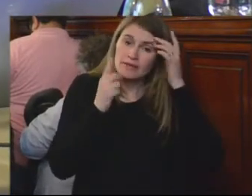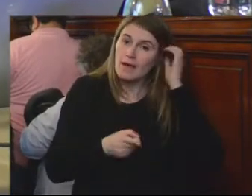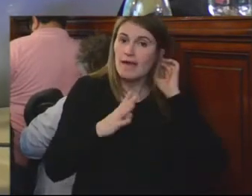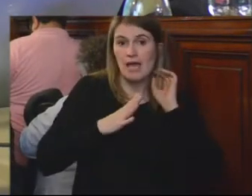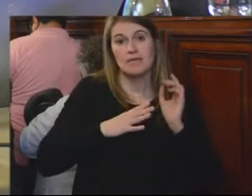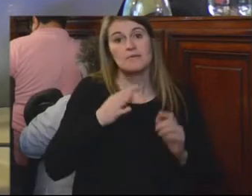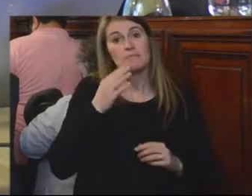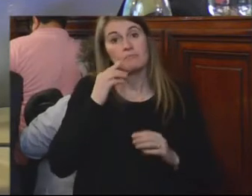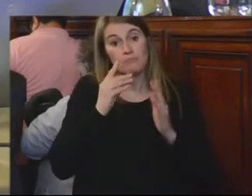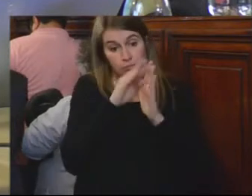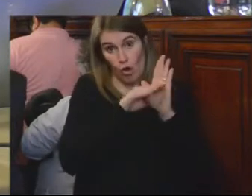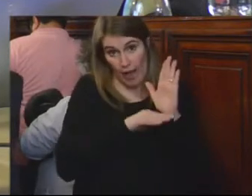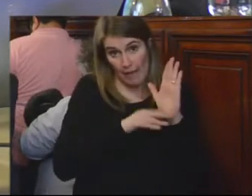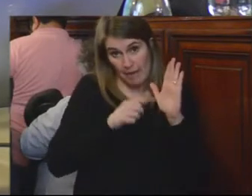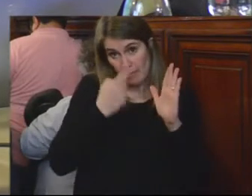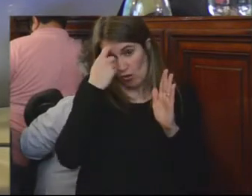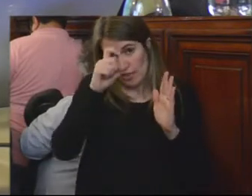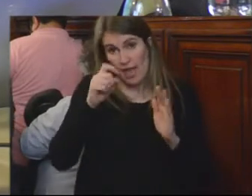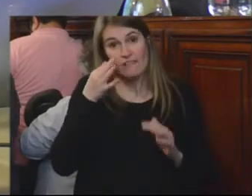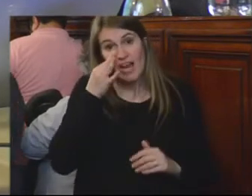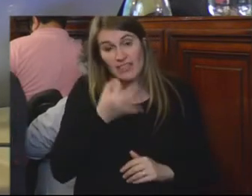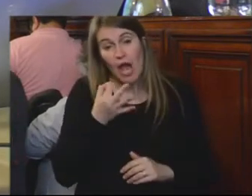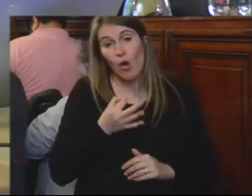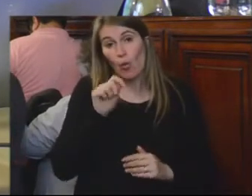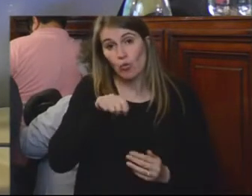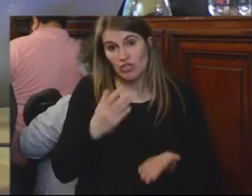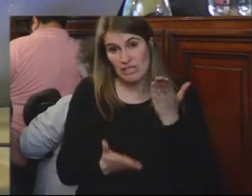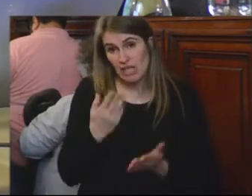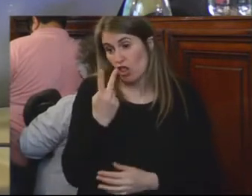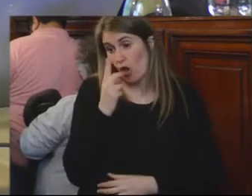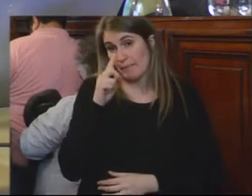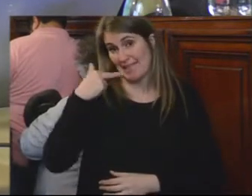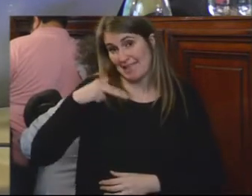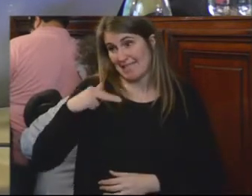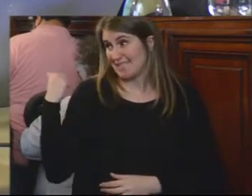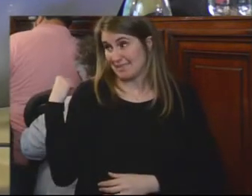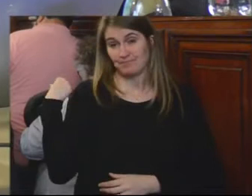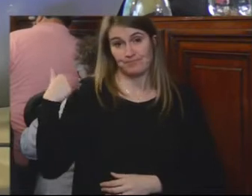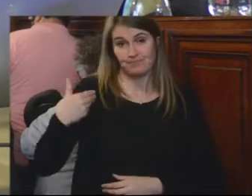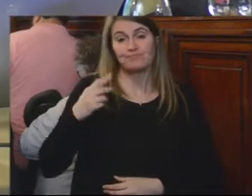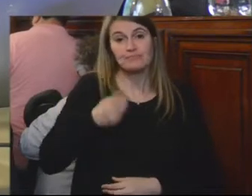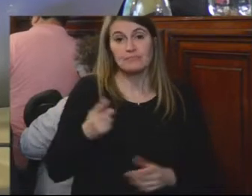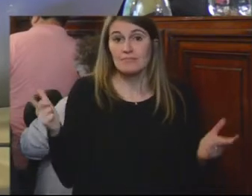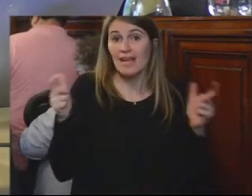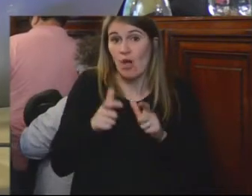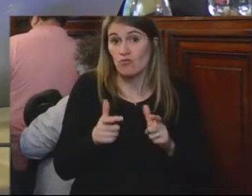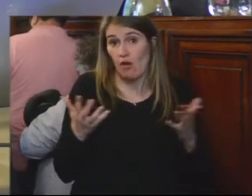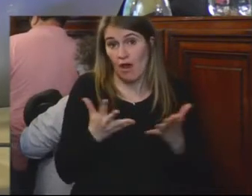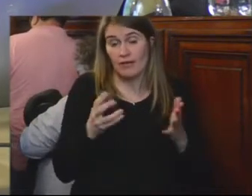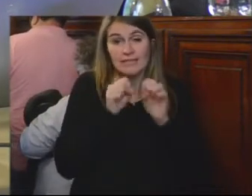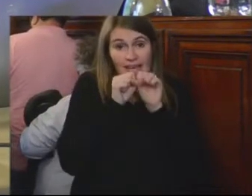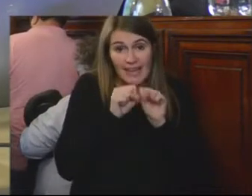justicia en sus informes ejecutivos desde 2013 esta situación motivó los pedidos también la reunión de esta secretaria de la comisión